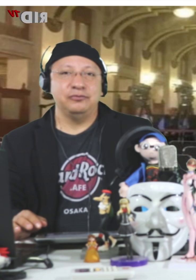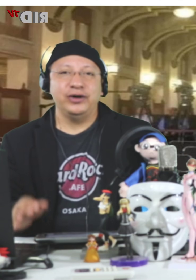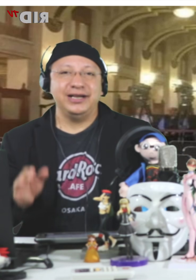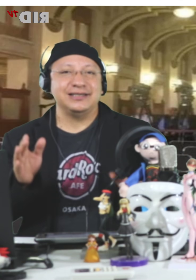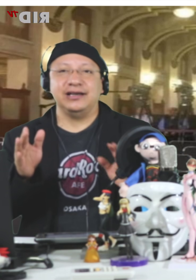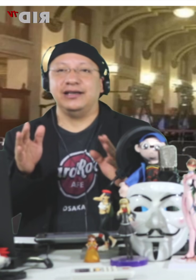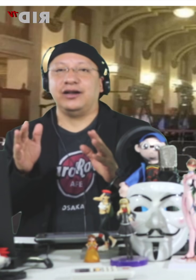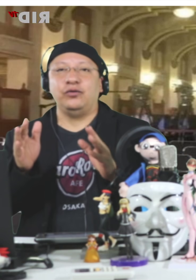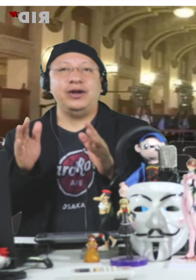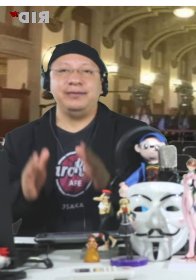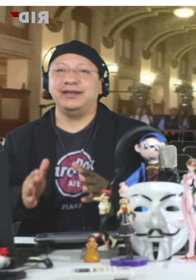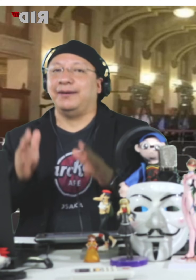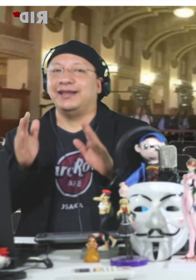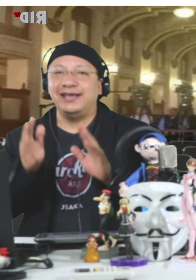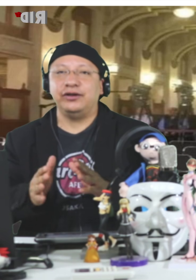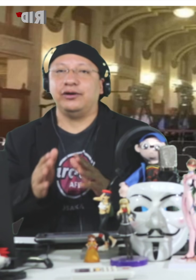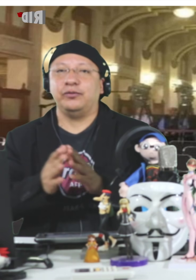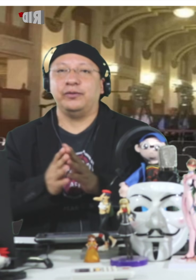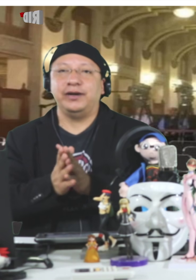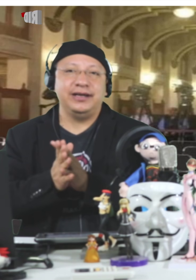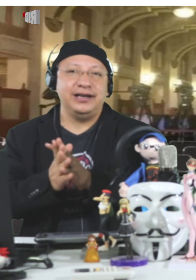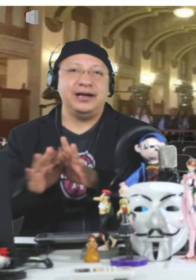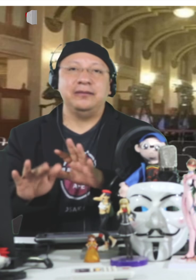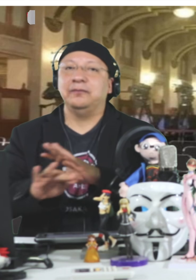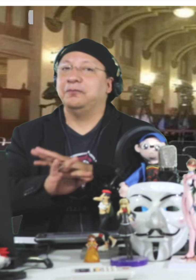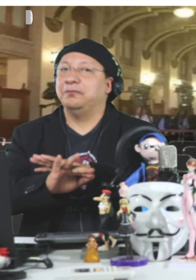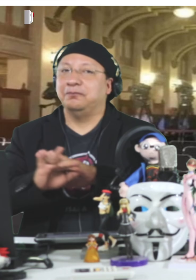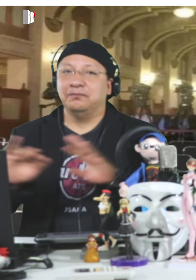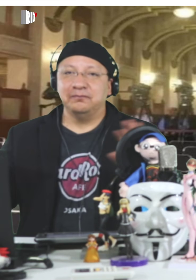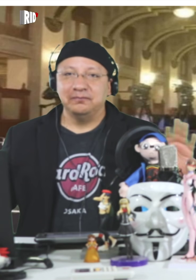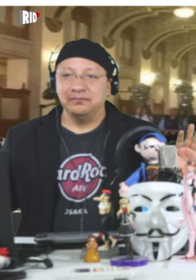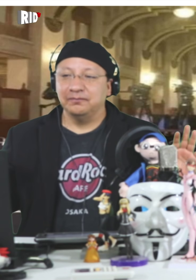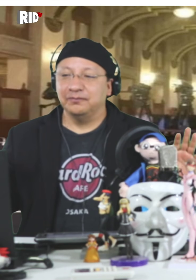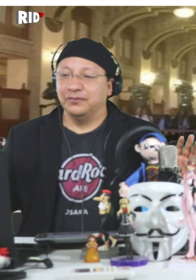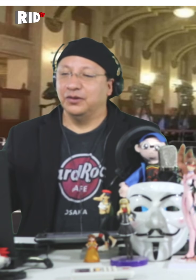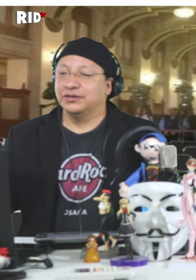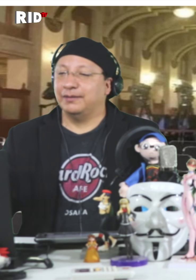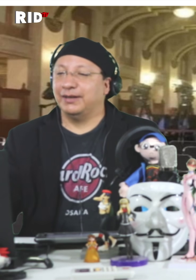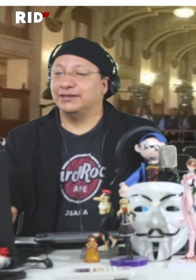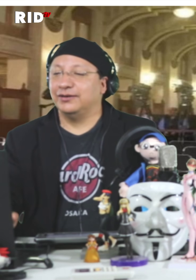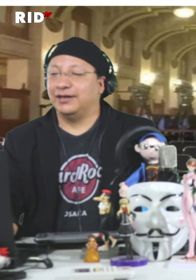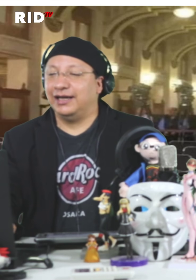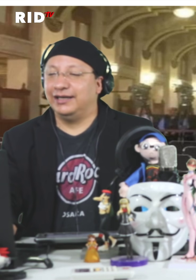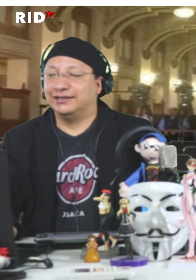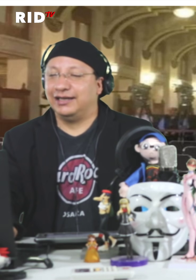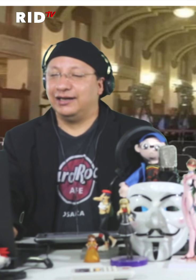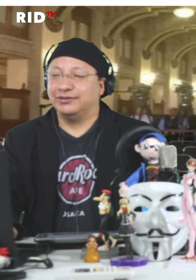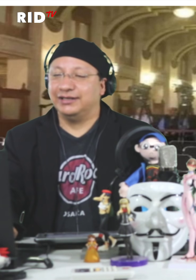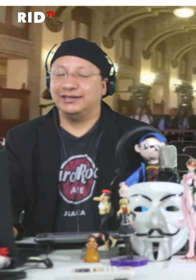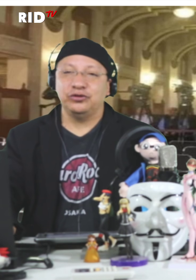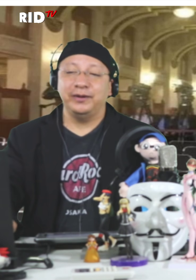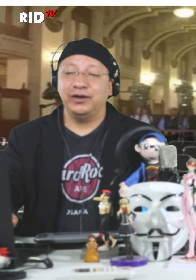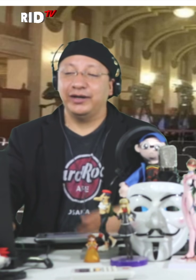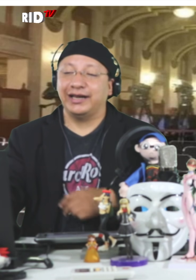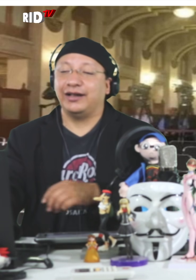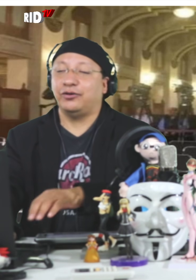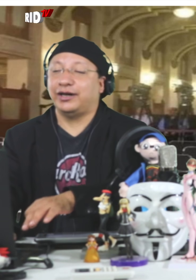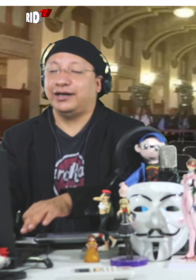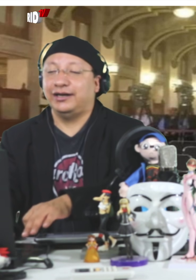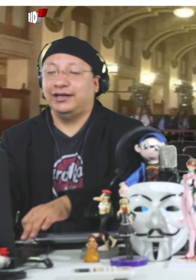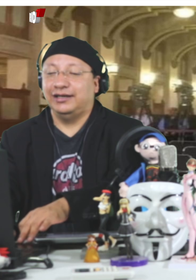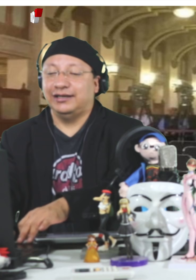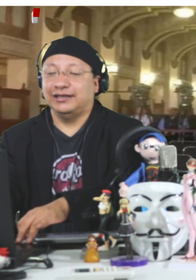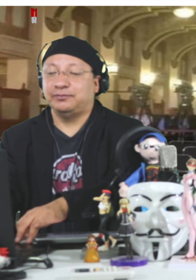las mujeres que regularmente van diario a cubrir la mañanera, no se aparecieron. Ahí está la ausencia, tuvieron que